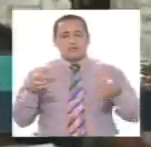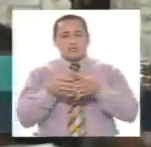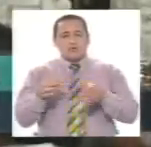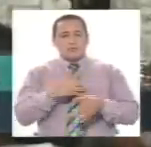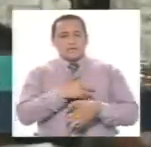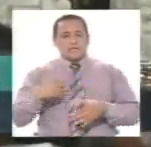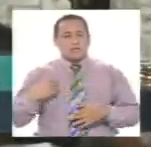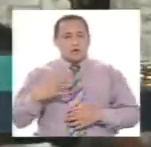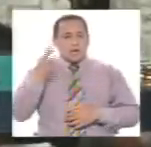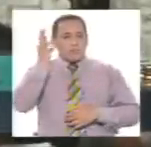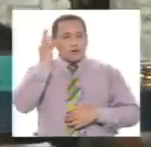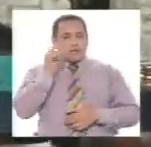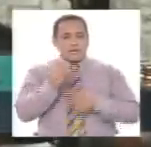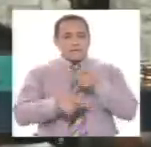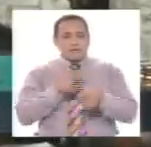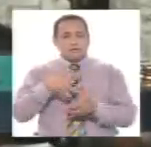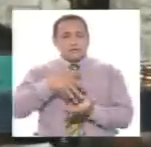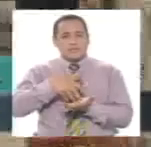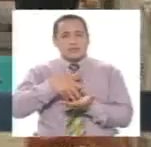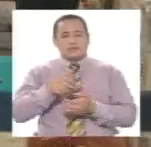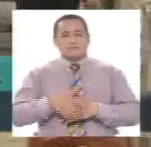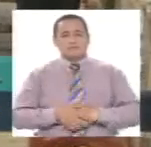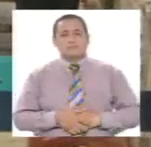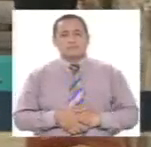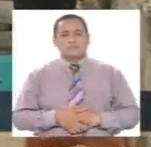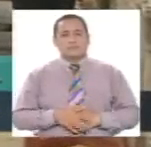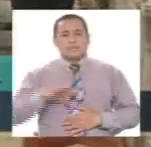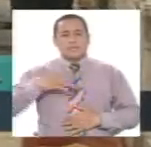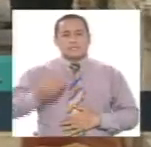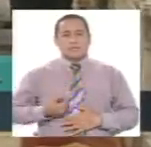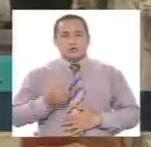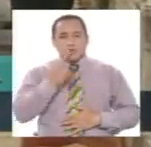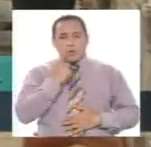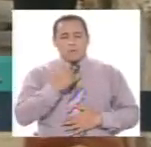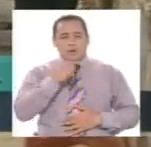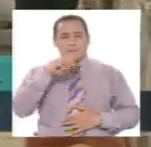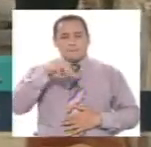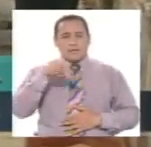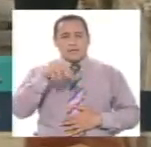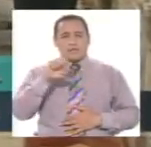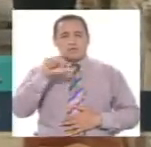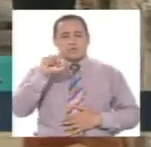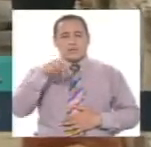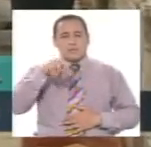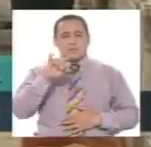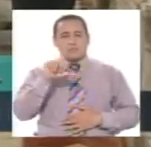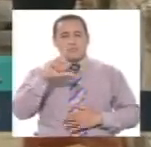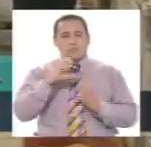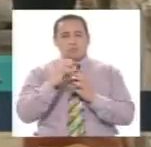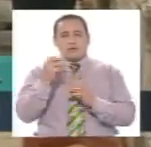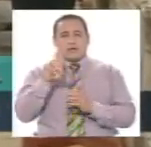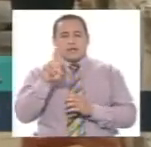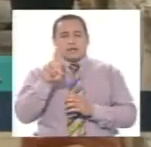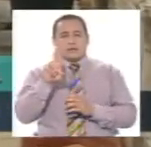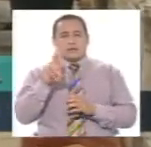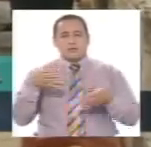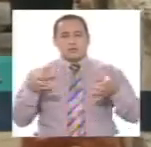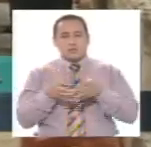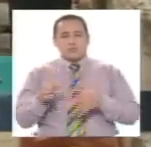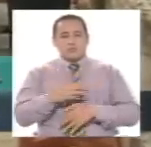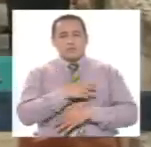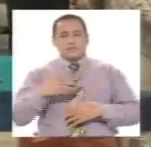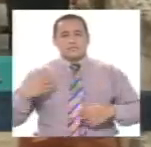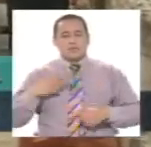despacho de la Mujer y Poblaciones Vulnerables. Señor Manuel Gerardo Pedro Pulgar Vidal Otárola, en el despacho